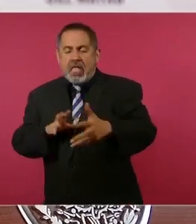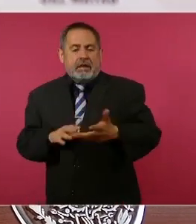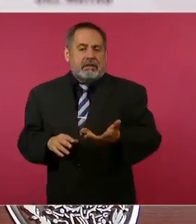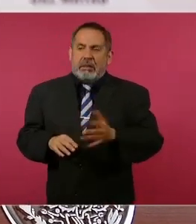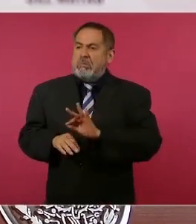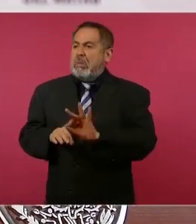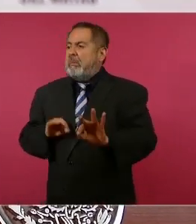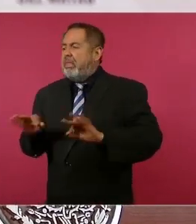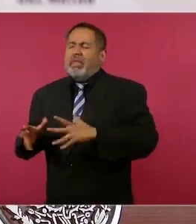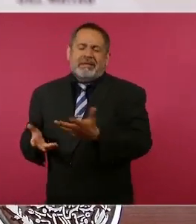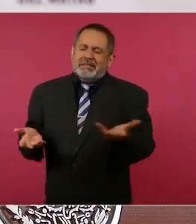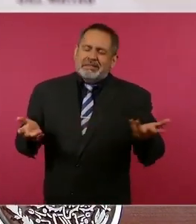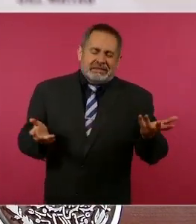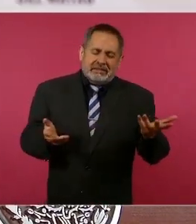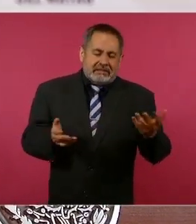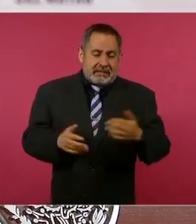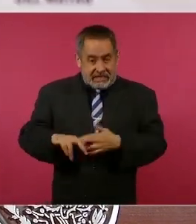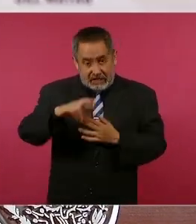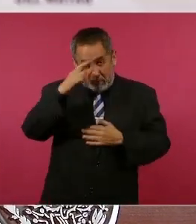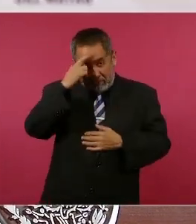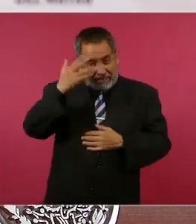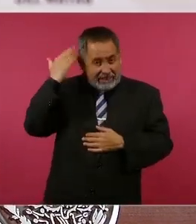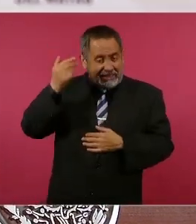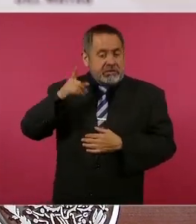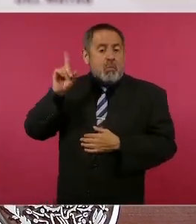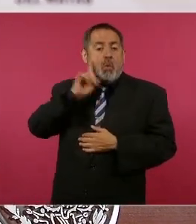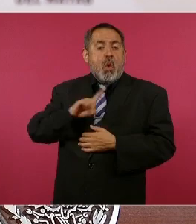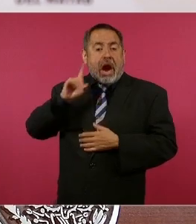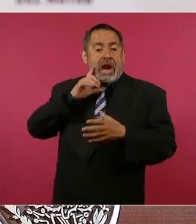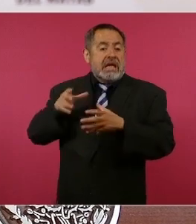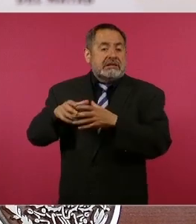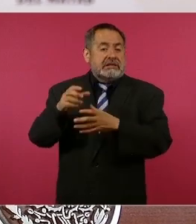los movimientos feministas, ¿no?